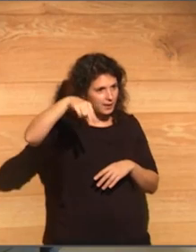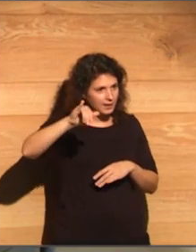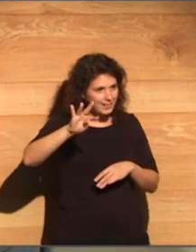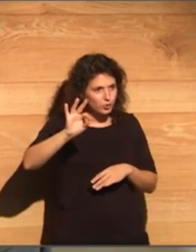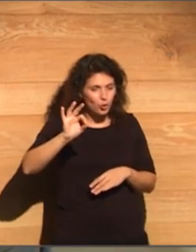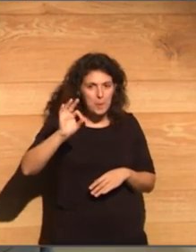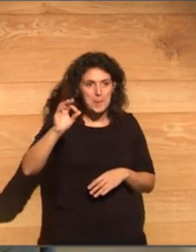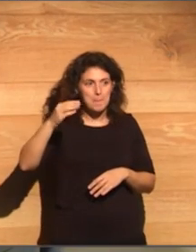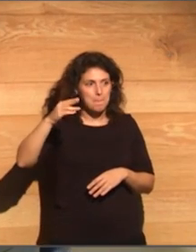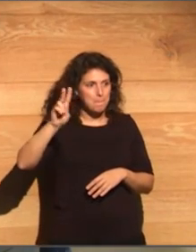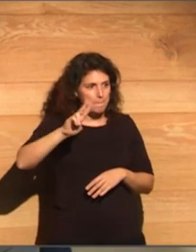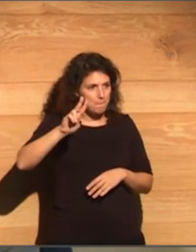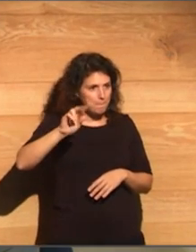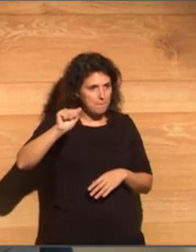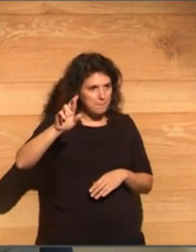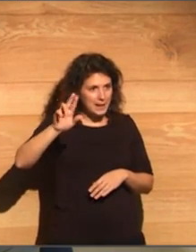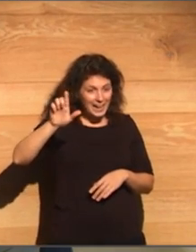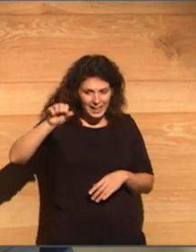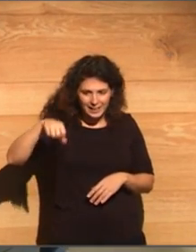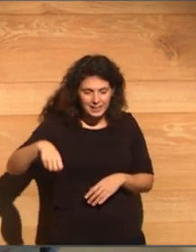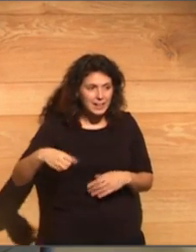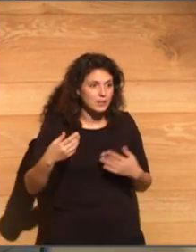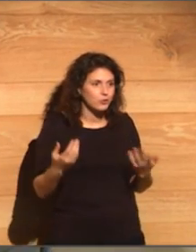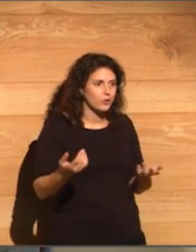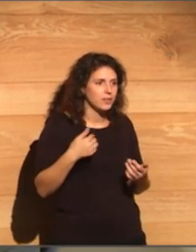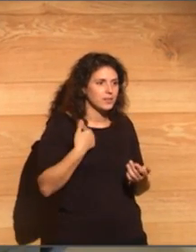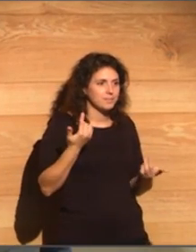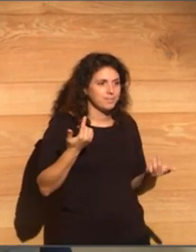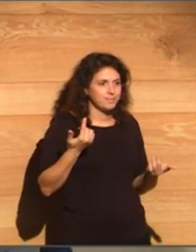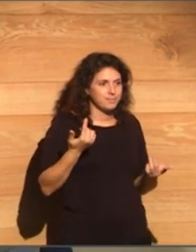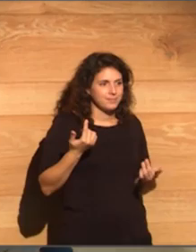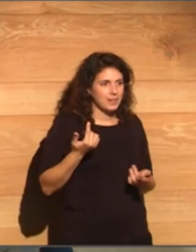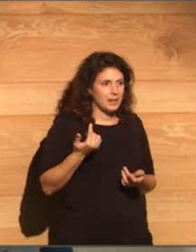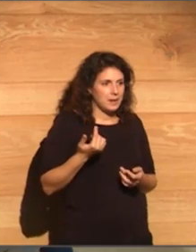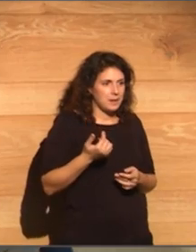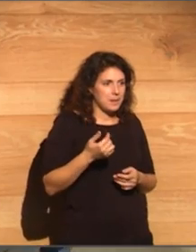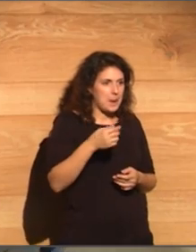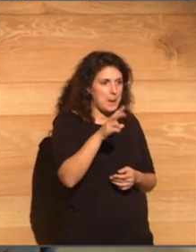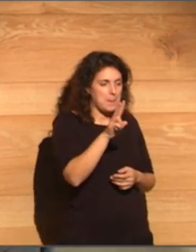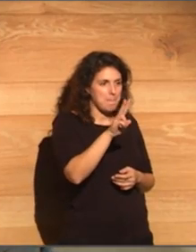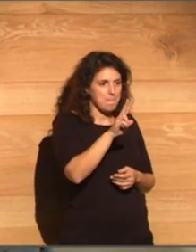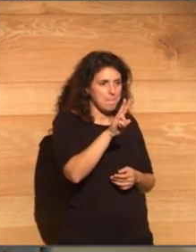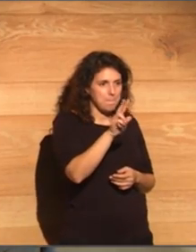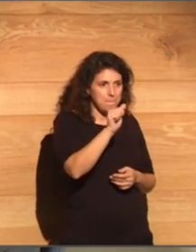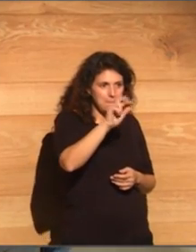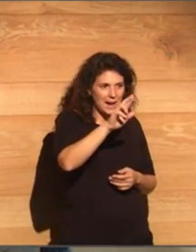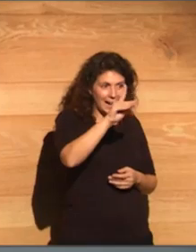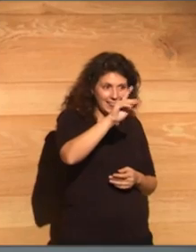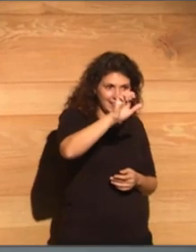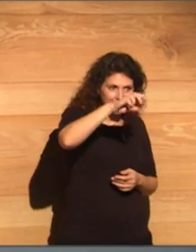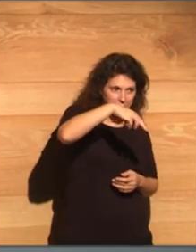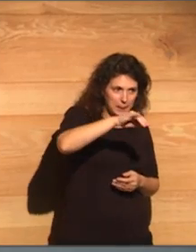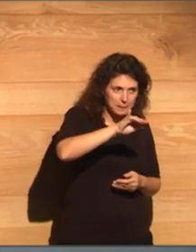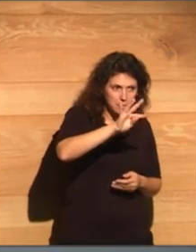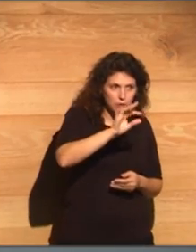Y ahí ya está. Ese, fíjate qué mágico. Se lió con la pareja, claro. Fíjate, Bardemito se podía llamar. Bardemito se podía haber llamado y su